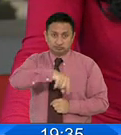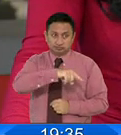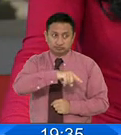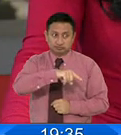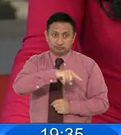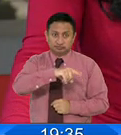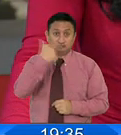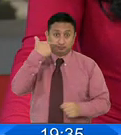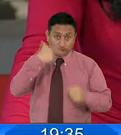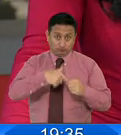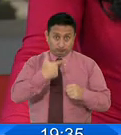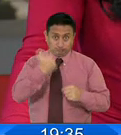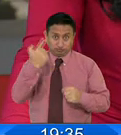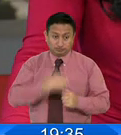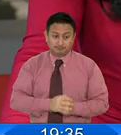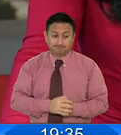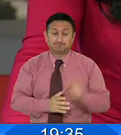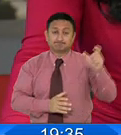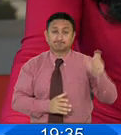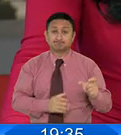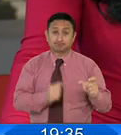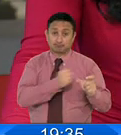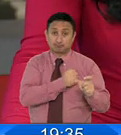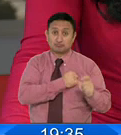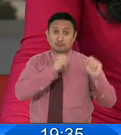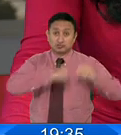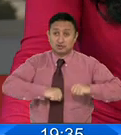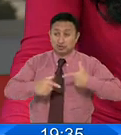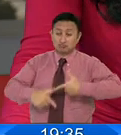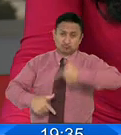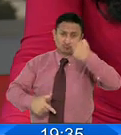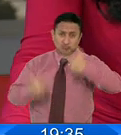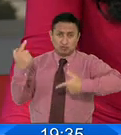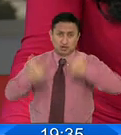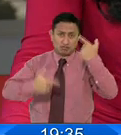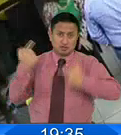de servicio. Su propietario también respondió con disparos.